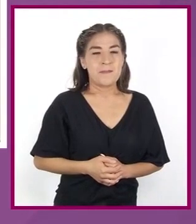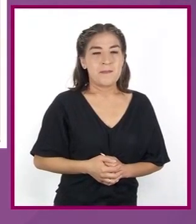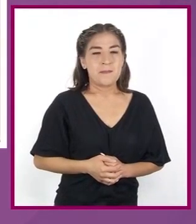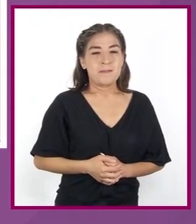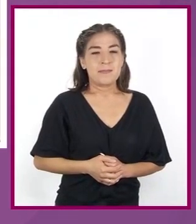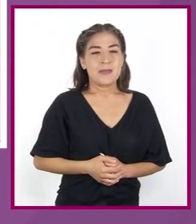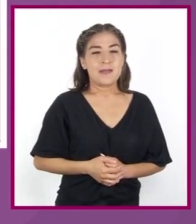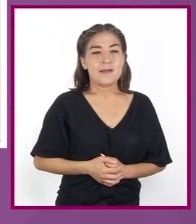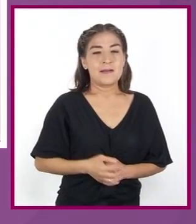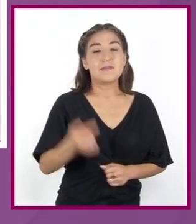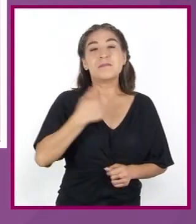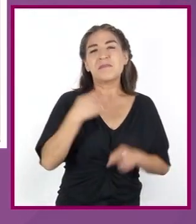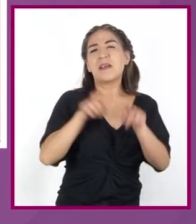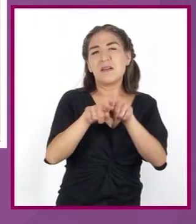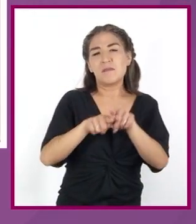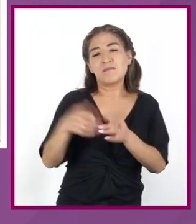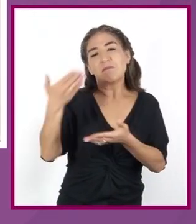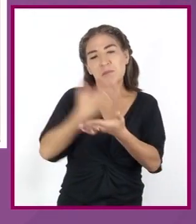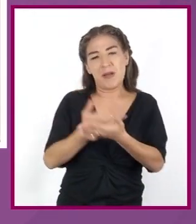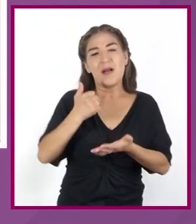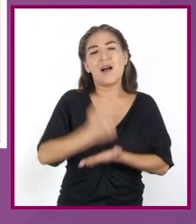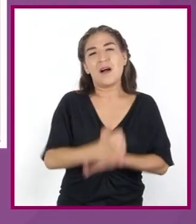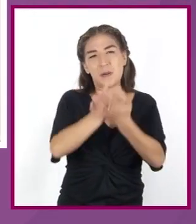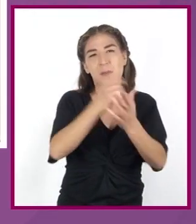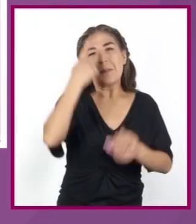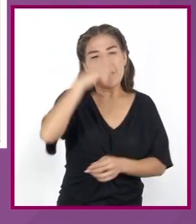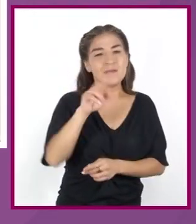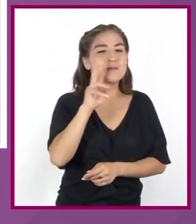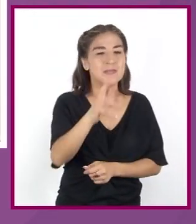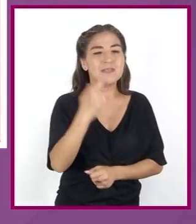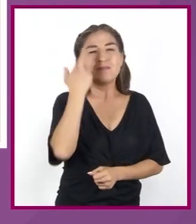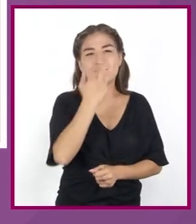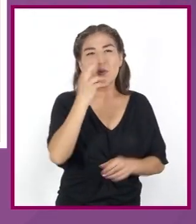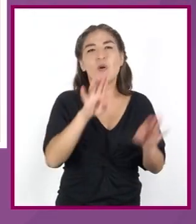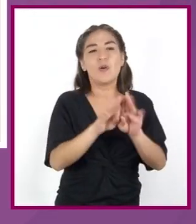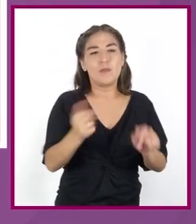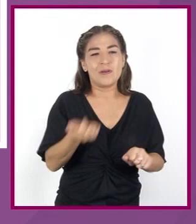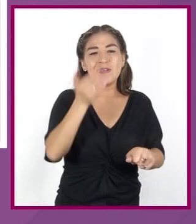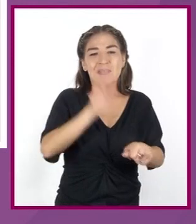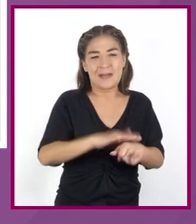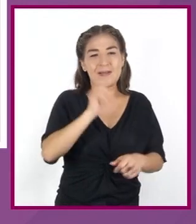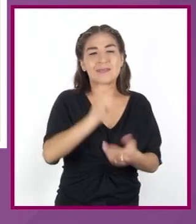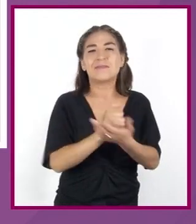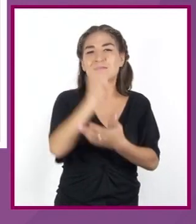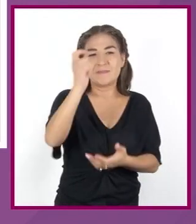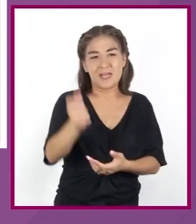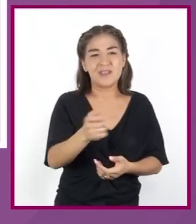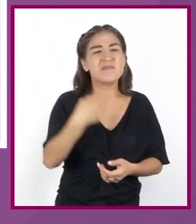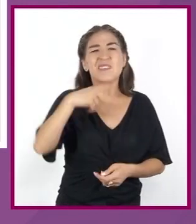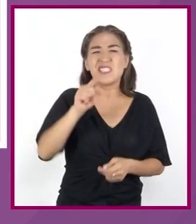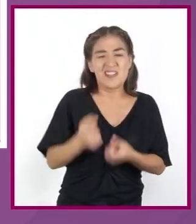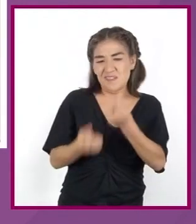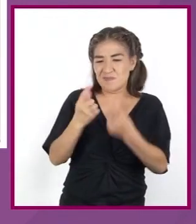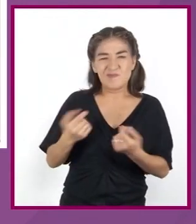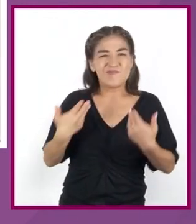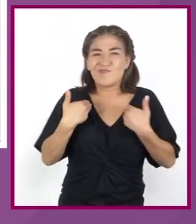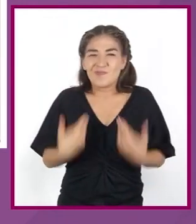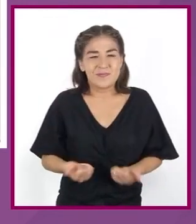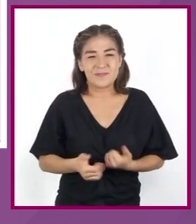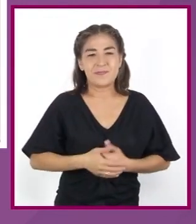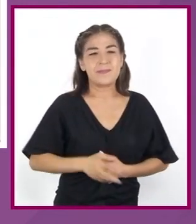Mi hermano me pidió ayuda para revisar el contrato de televisión de paga, pero hay muchas partes que no entiendo bien. A